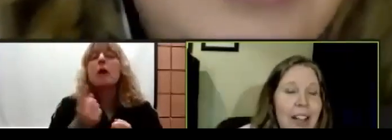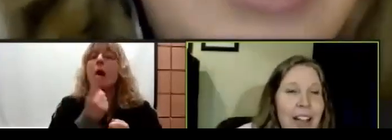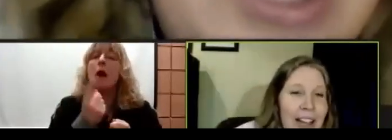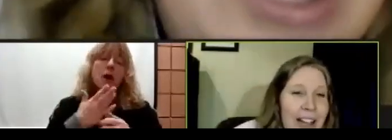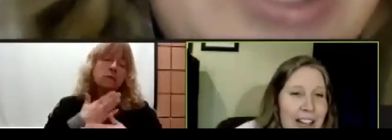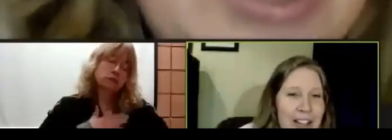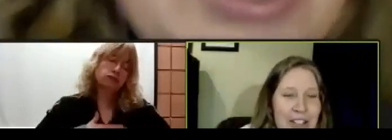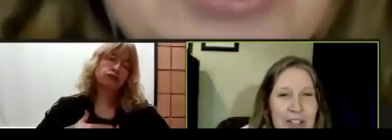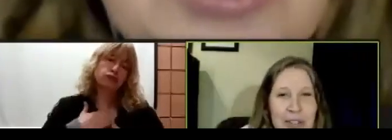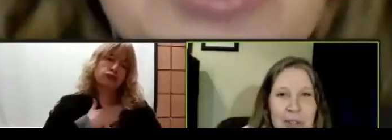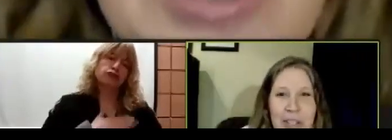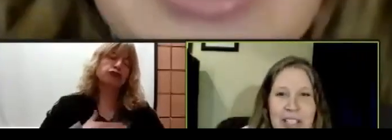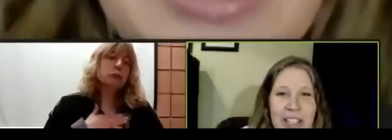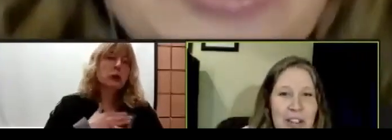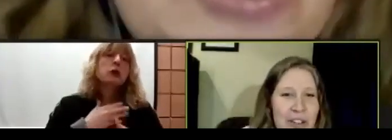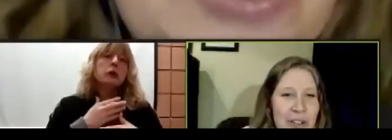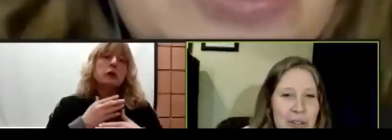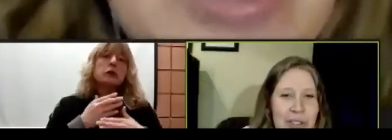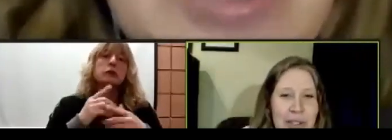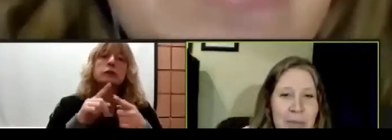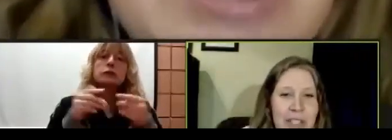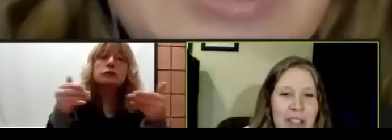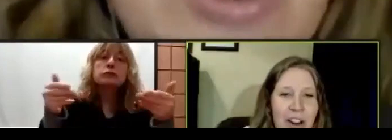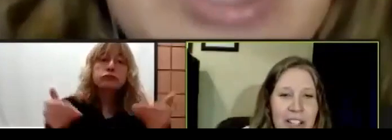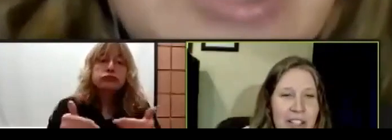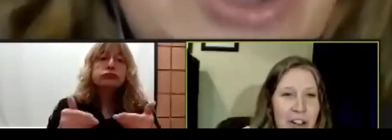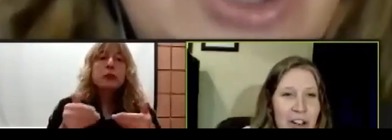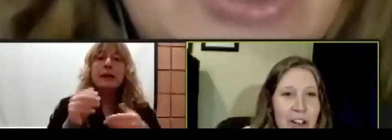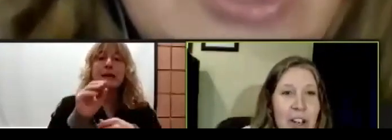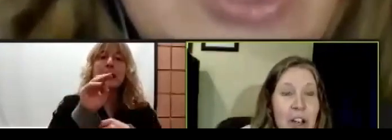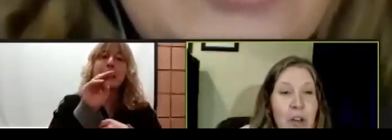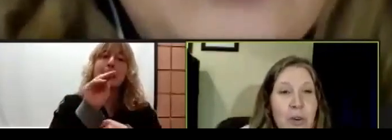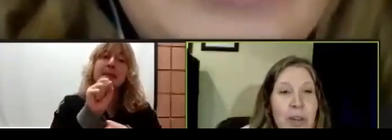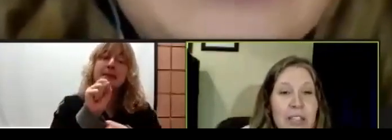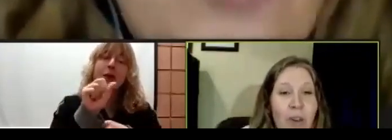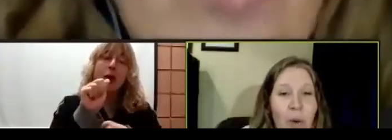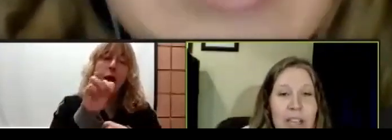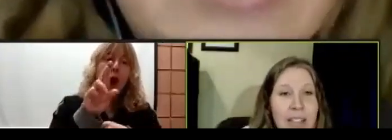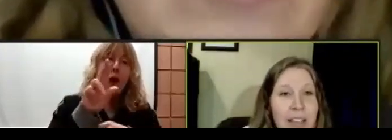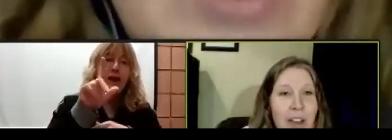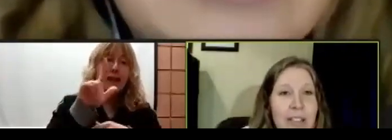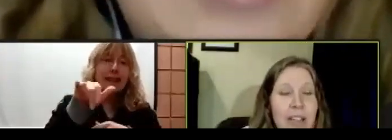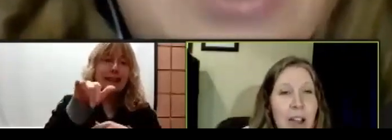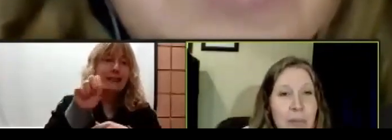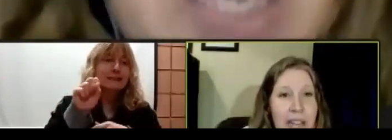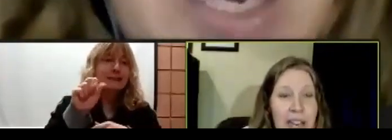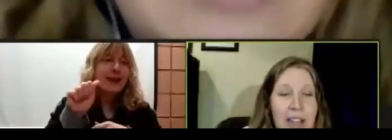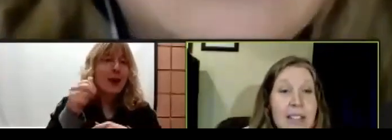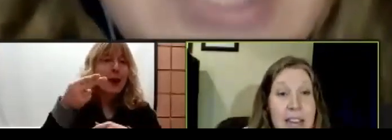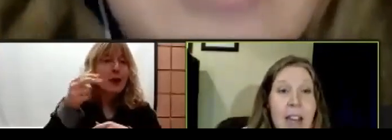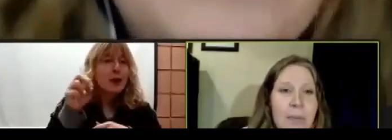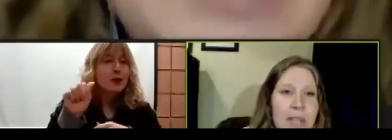favor acuérdense de ponerlo en nuestros chats en los comentarios en el facebook o los puedes mandar en un texto de